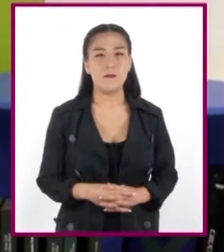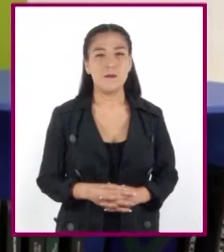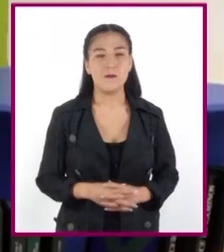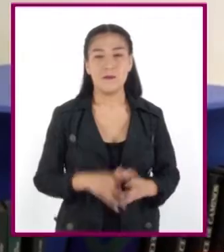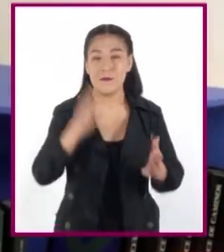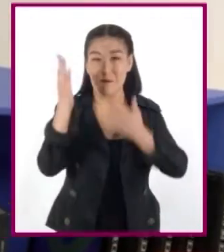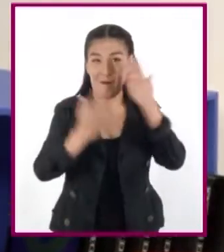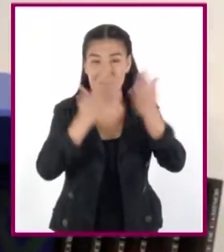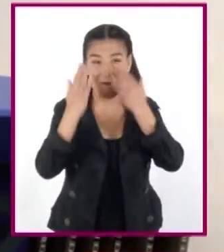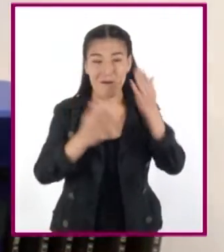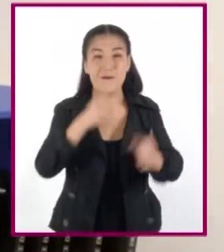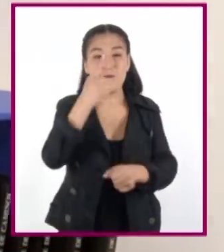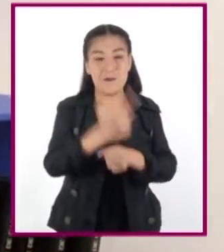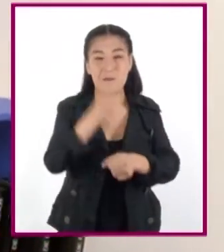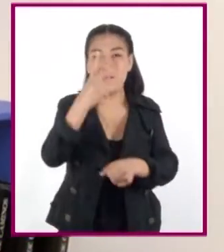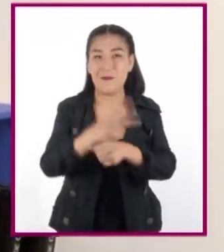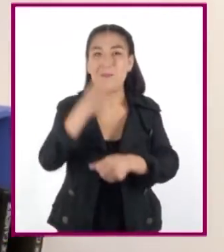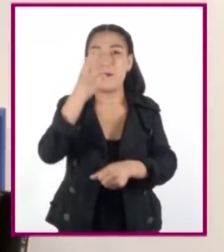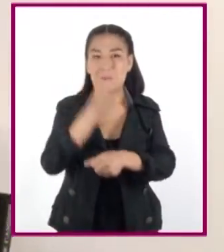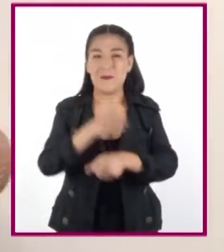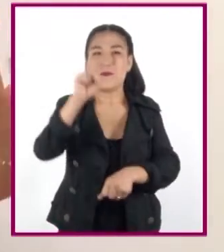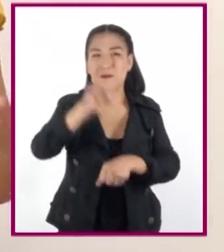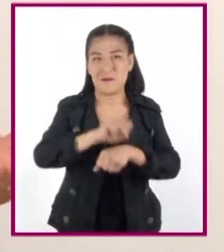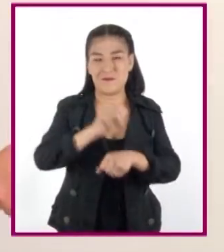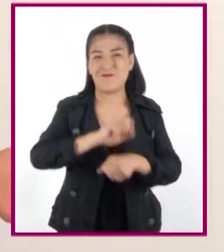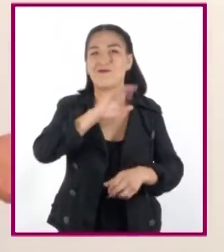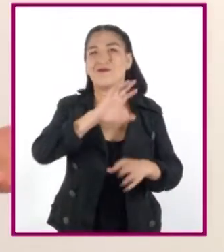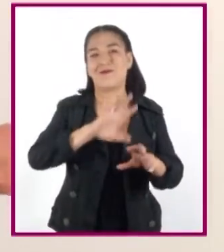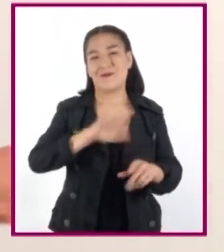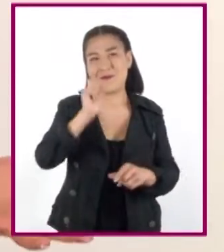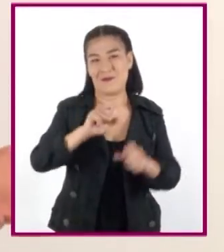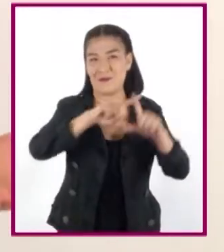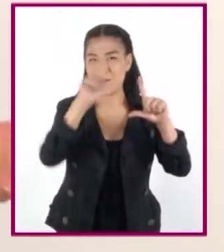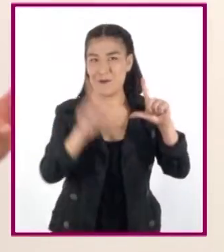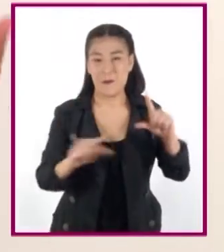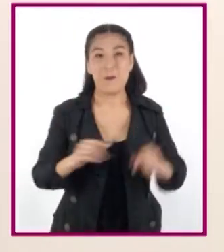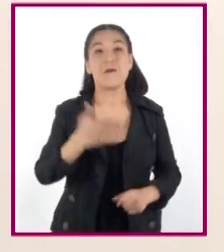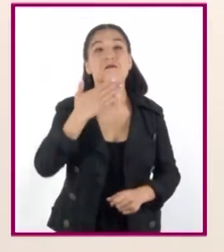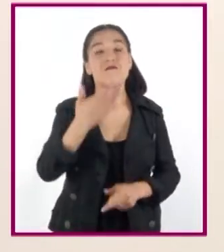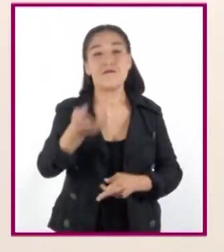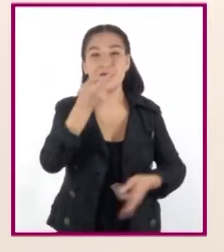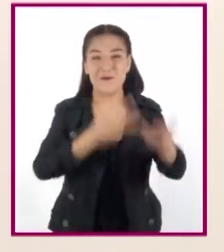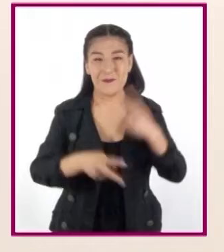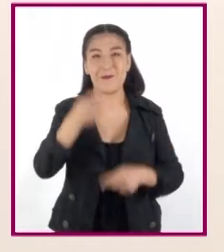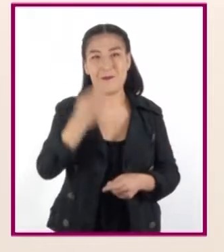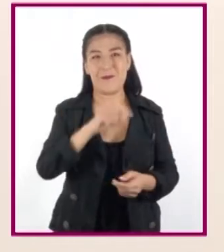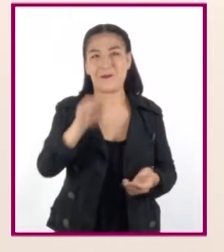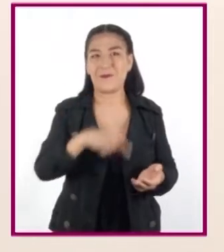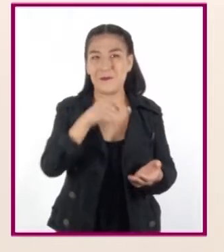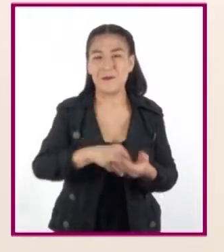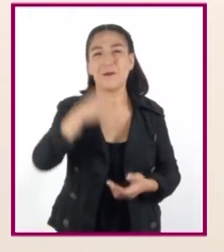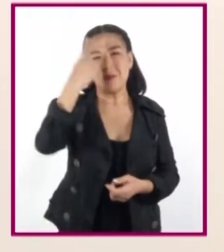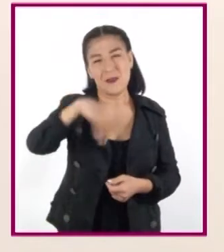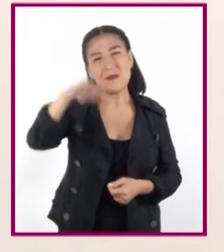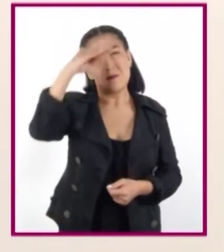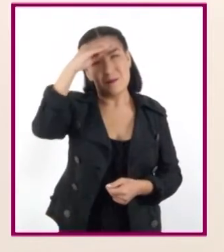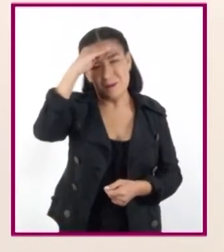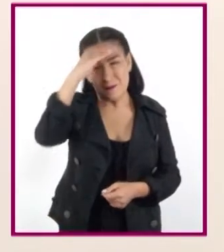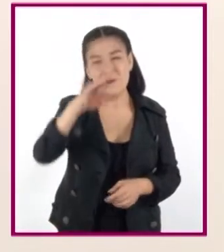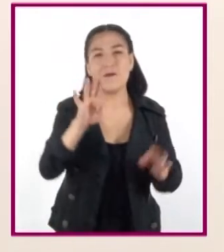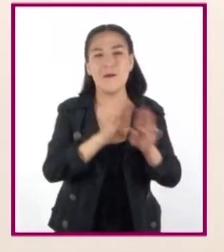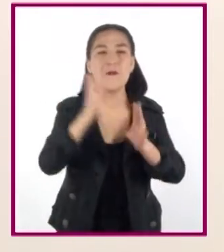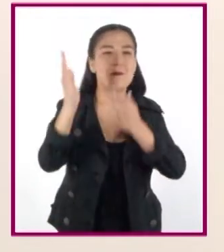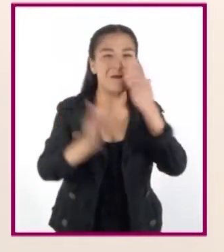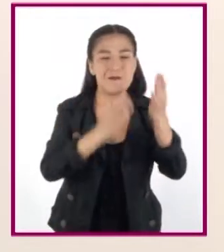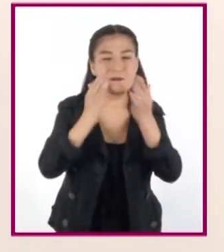Estudiantes de los 3 grados de secundaria de todo el país, bienvenidas y bienvenidos a este espacio de reflexión, análisis y